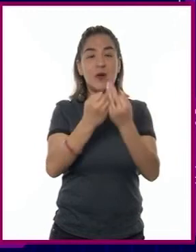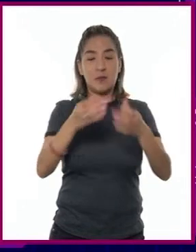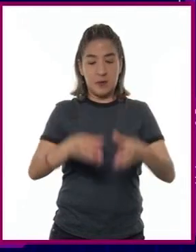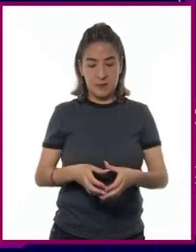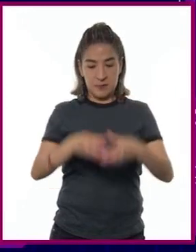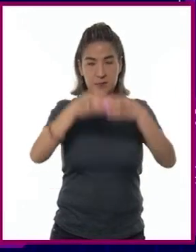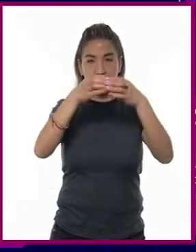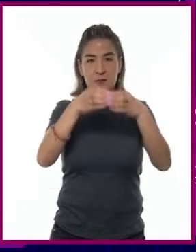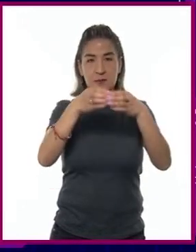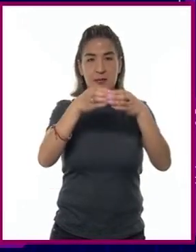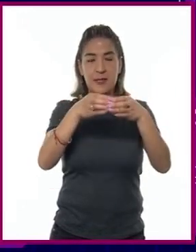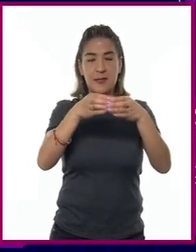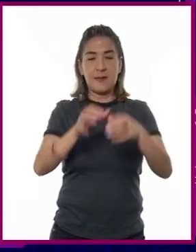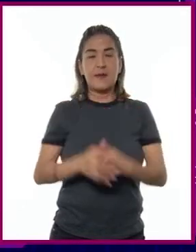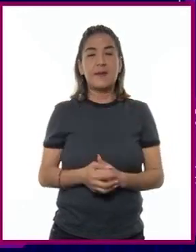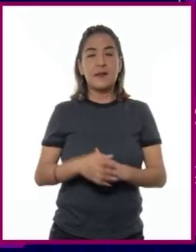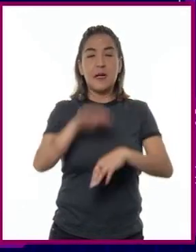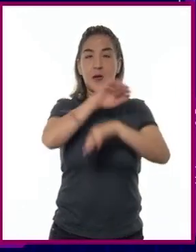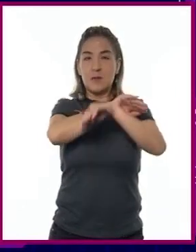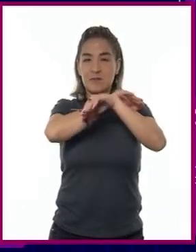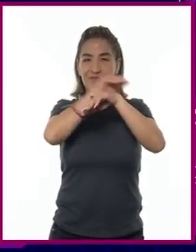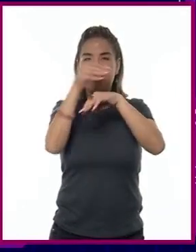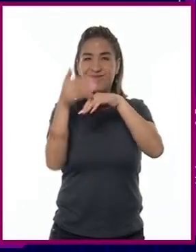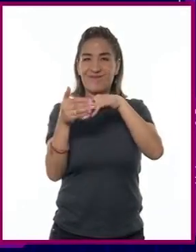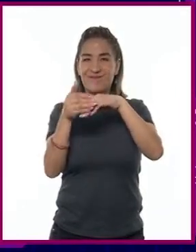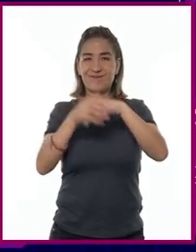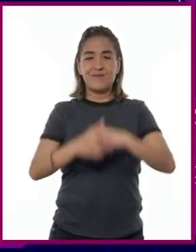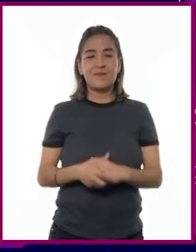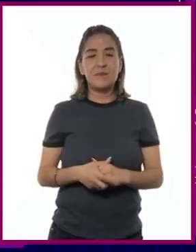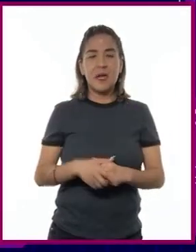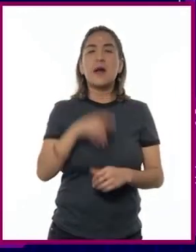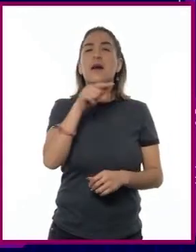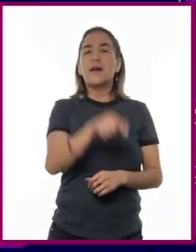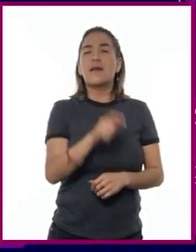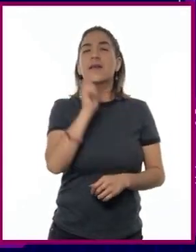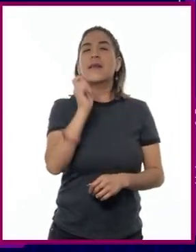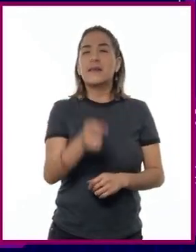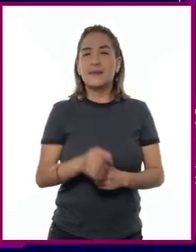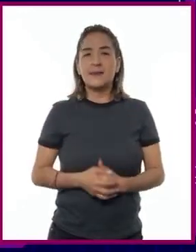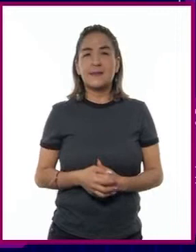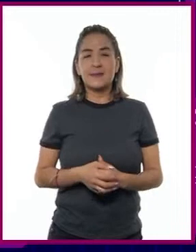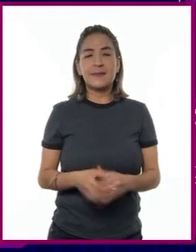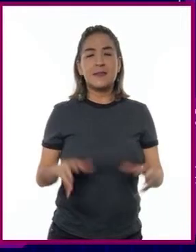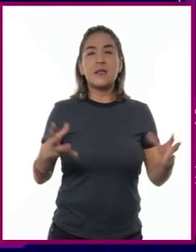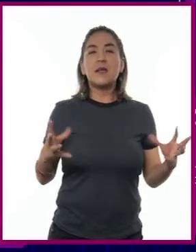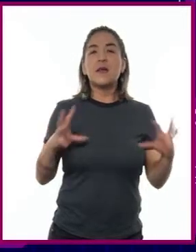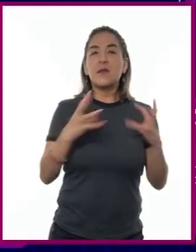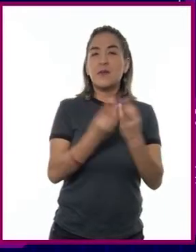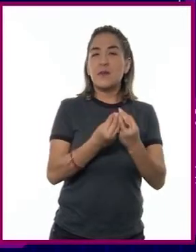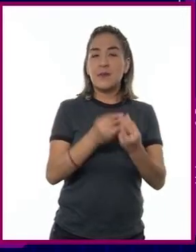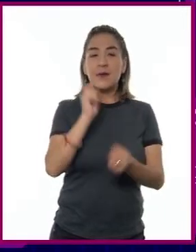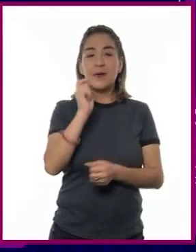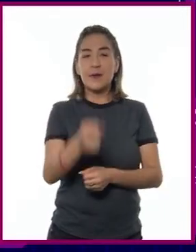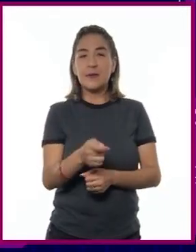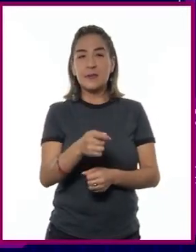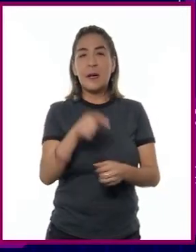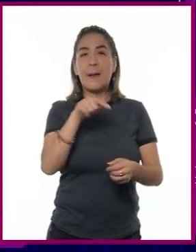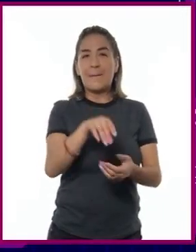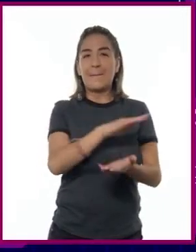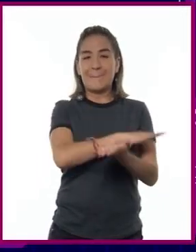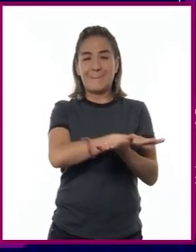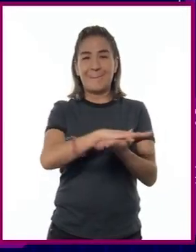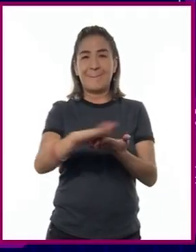la superficie curva de ese cilindro, consideren que la circunferencia de una de las bases